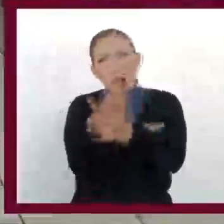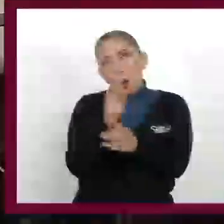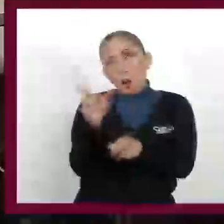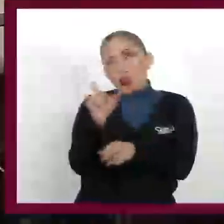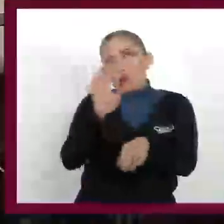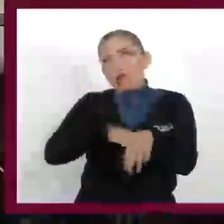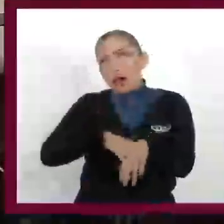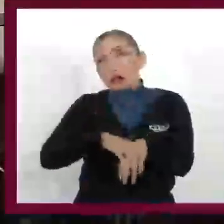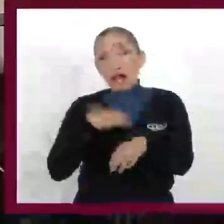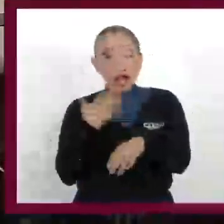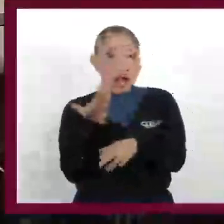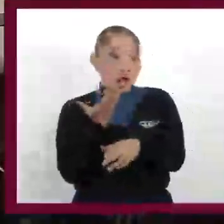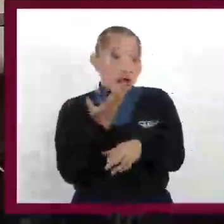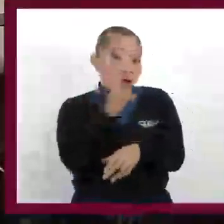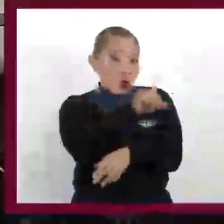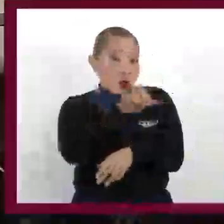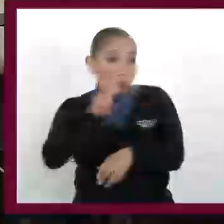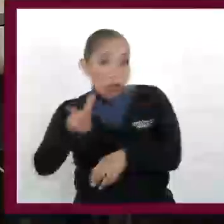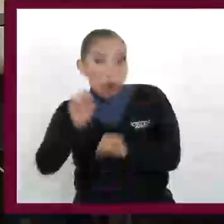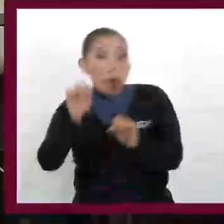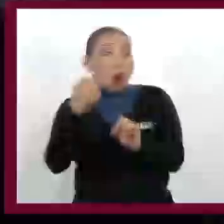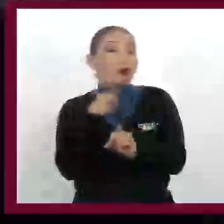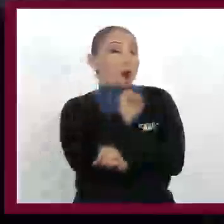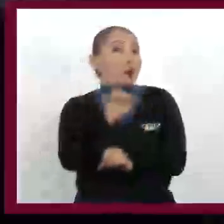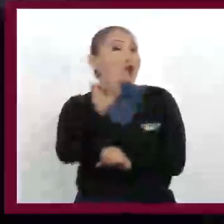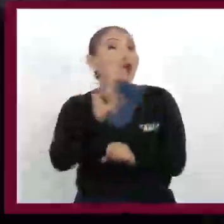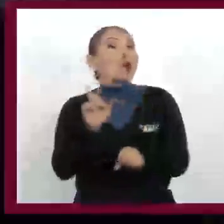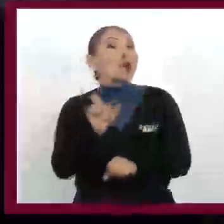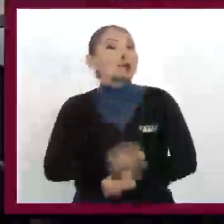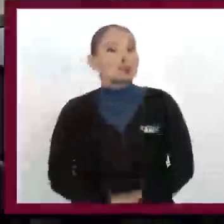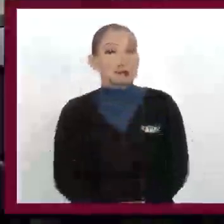mañana, entre semana o en fin de semana.